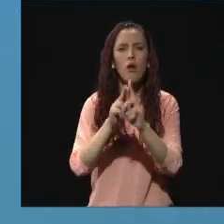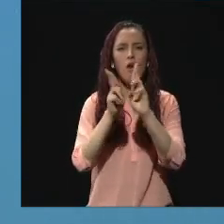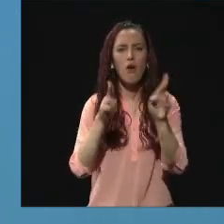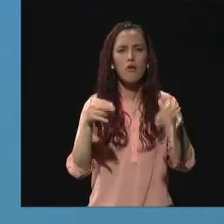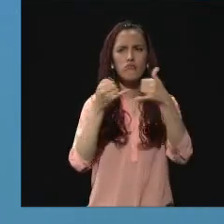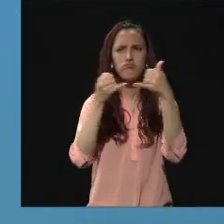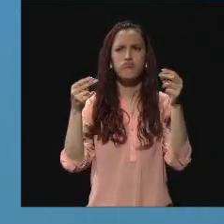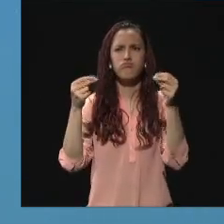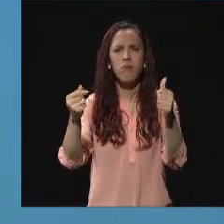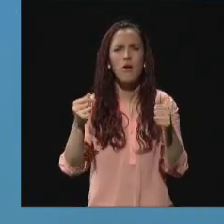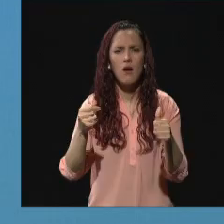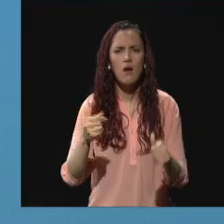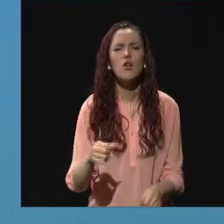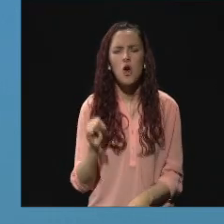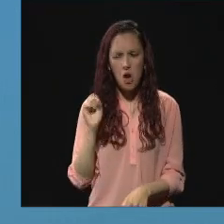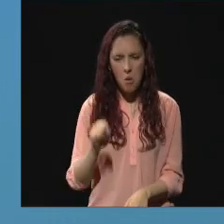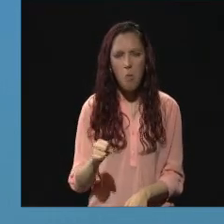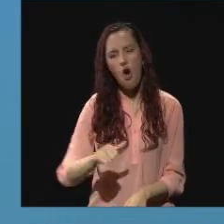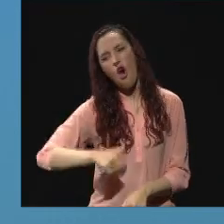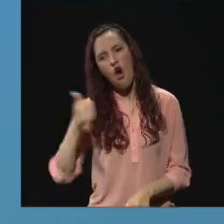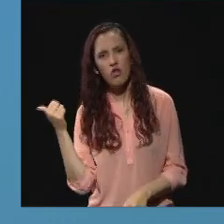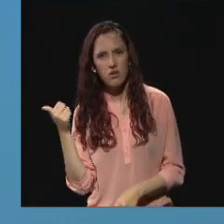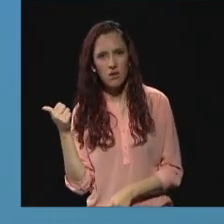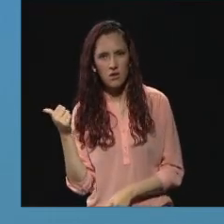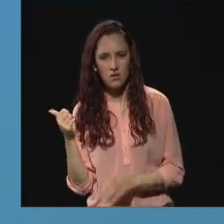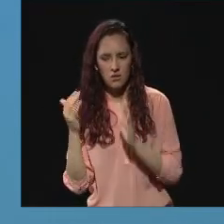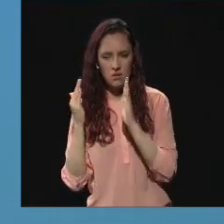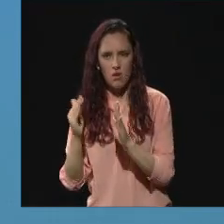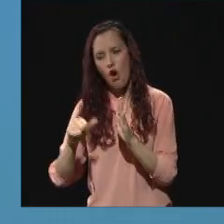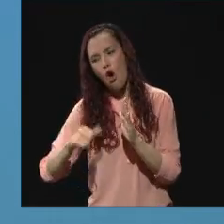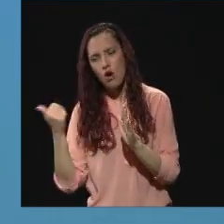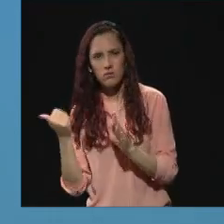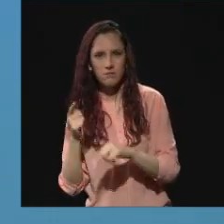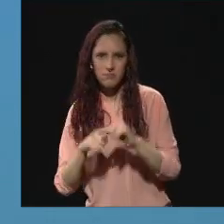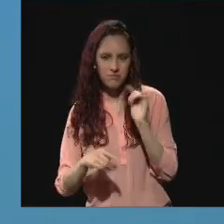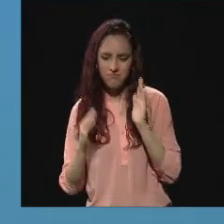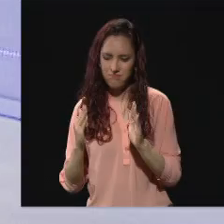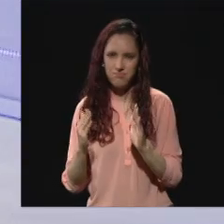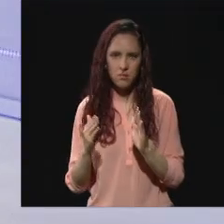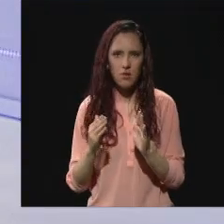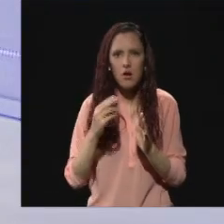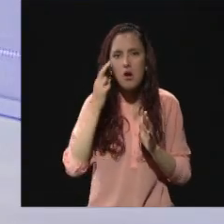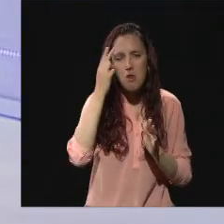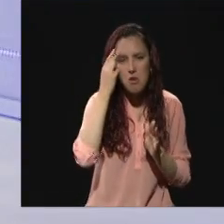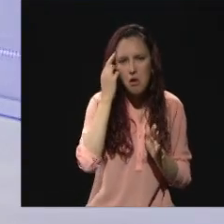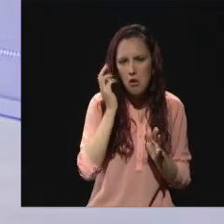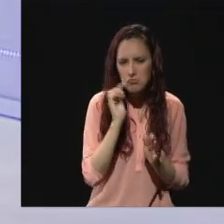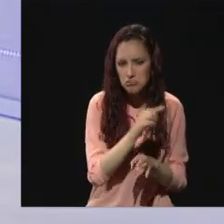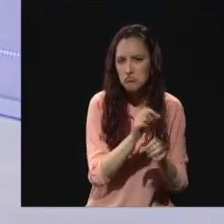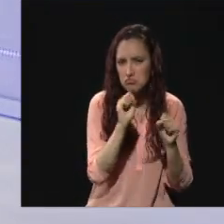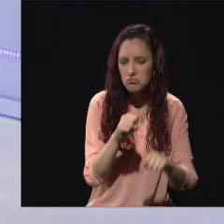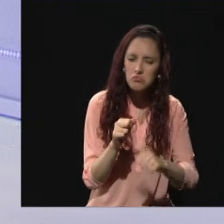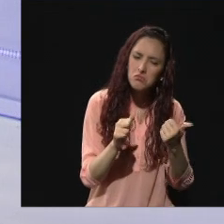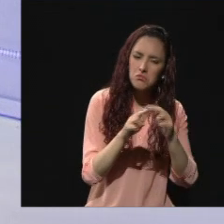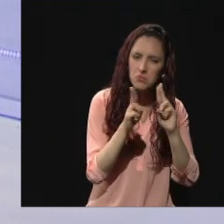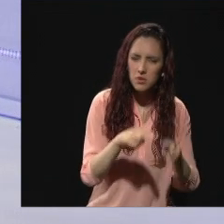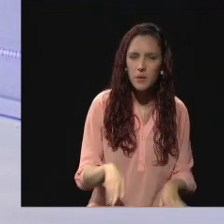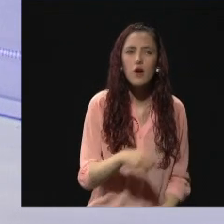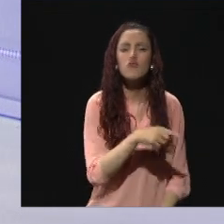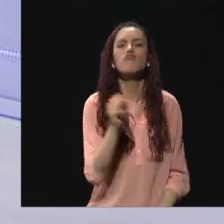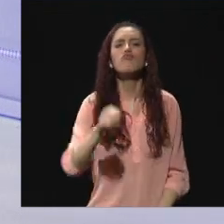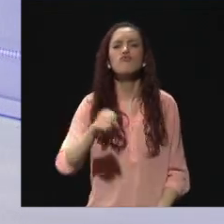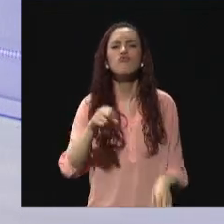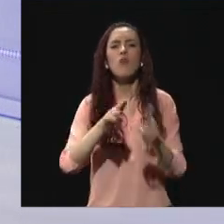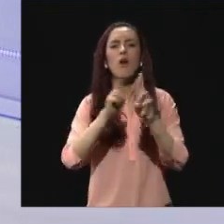cumplir con esa capacidad claro que pueden ofrecer servicios de internet con menos capacidad pero no pueden decir que es banda ancha